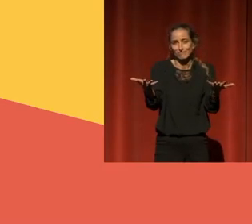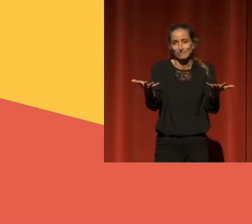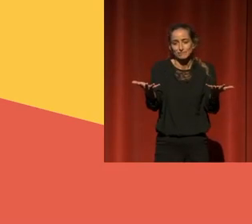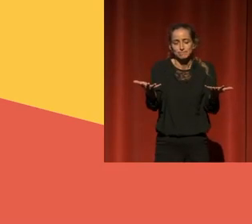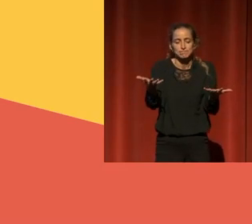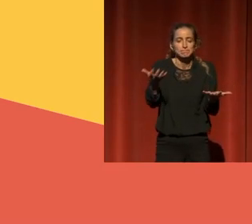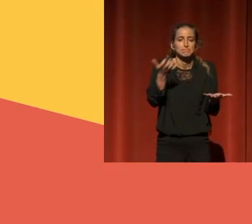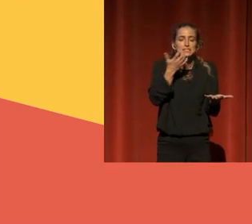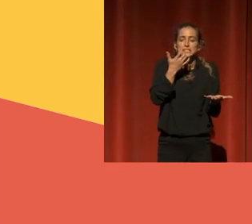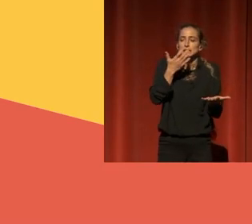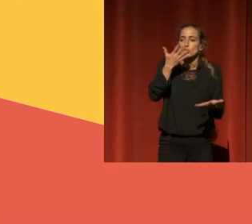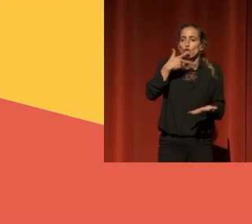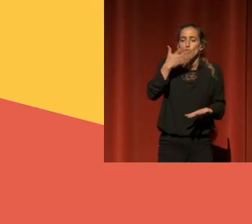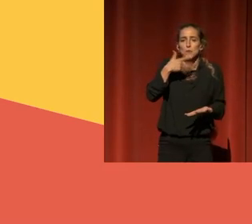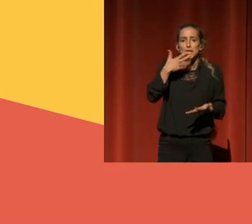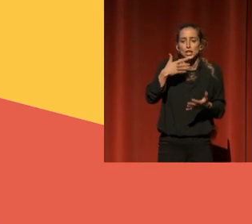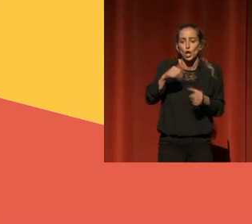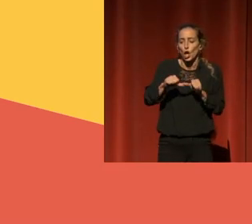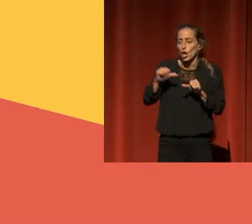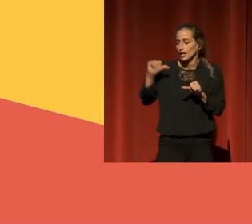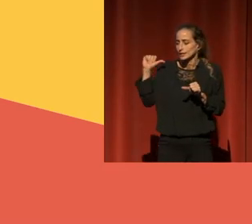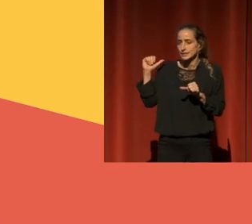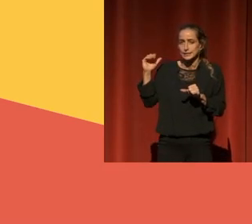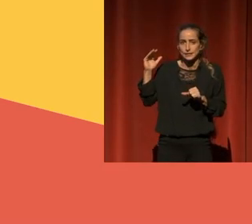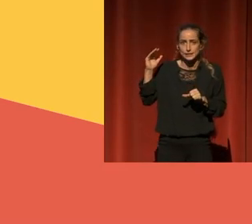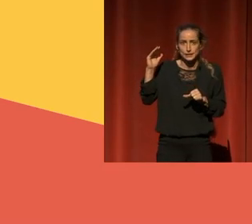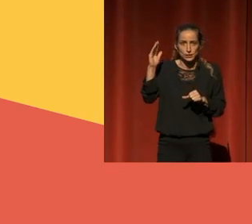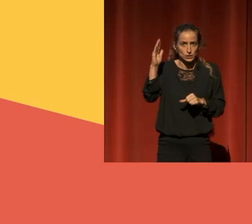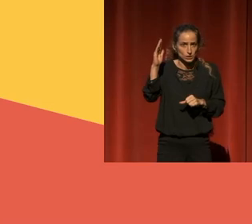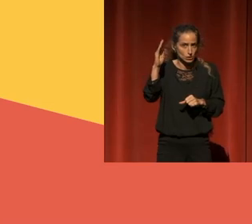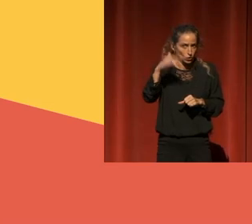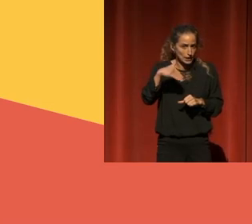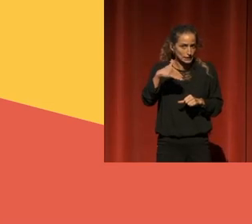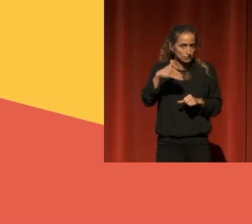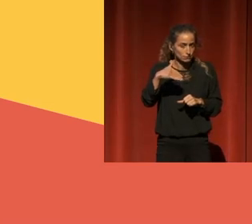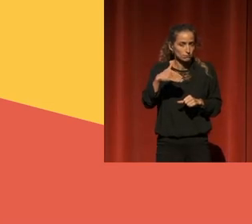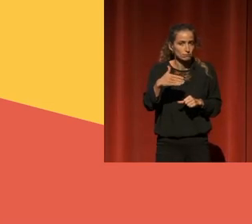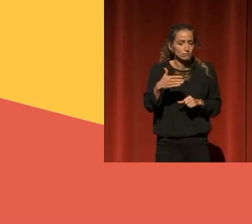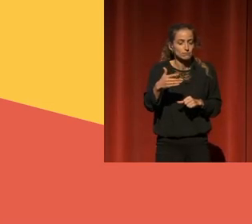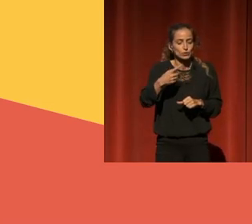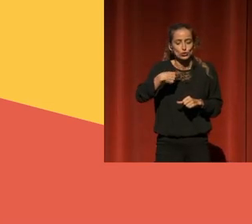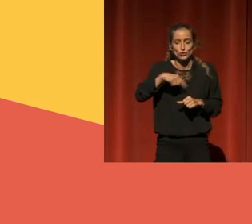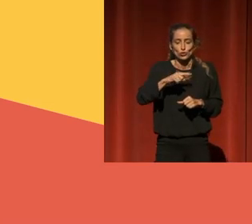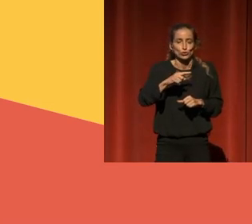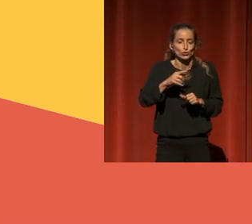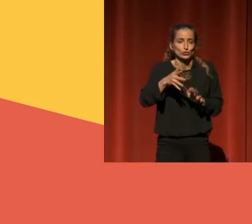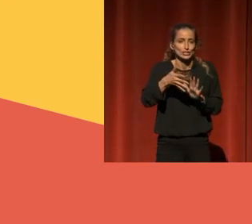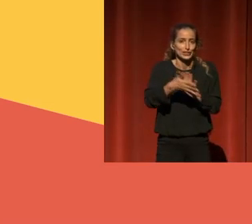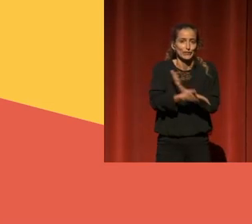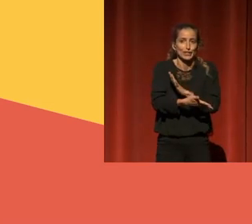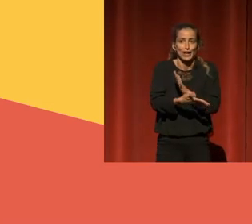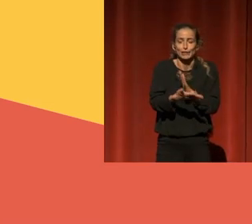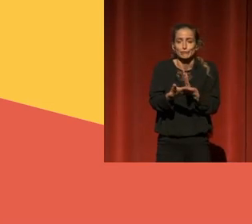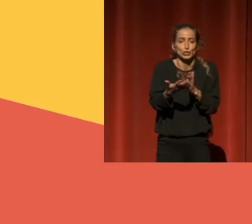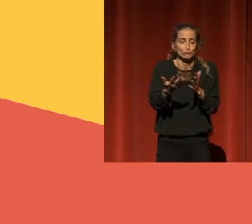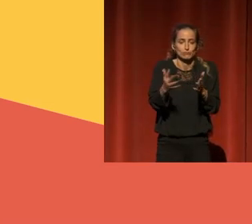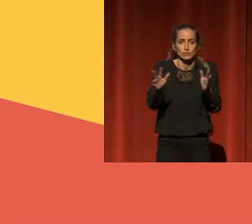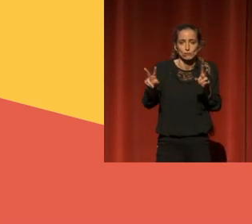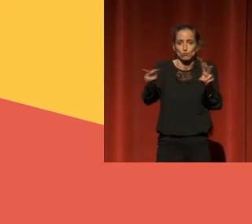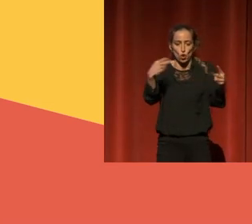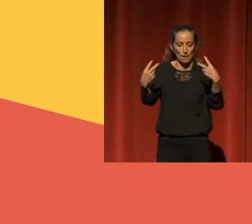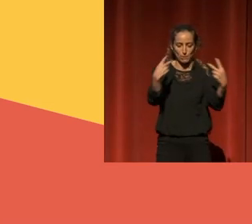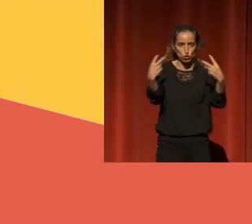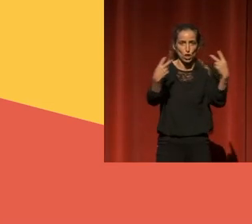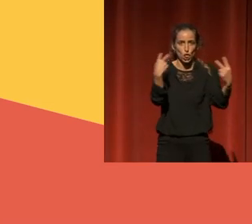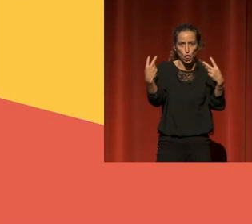conocimiento previo Estamos a una sobreexposición constante en una comunidad virtual